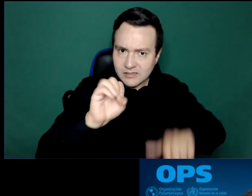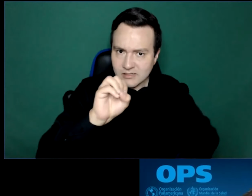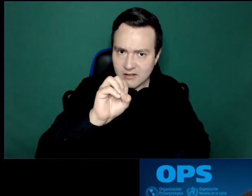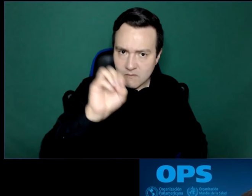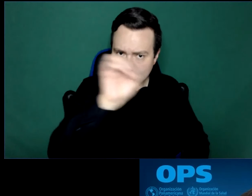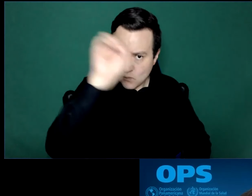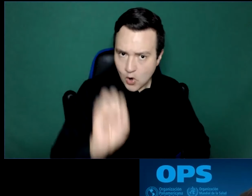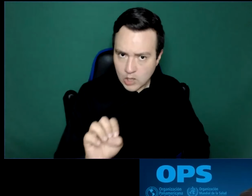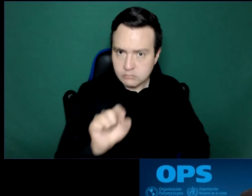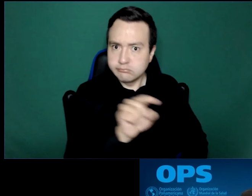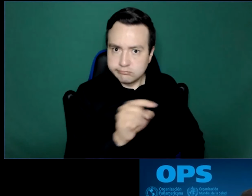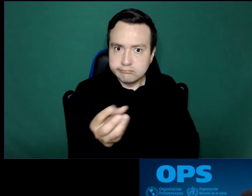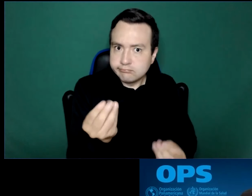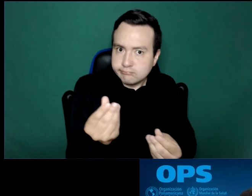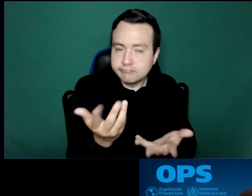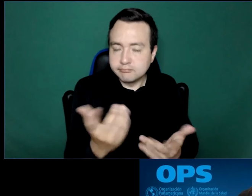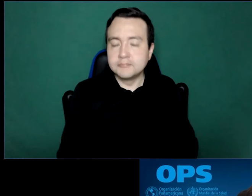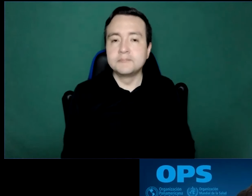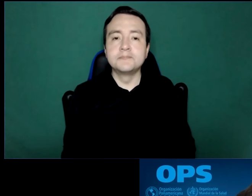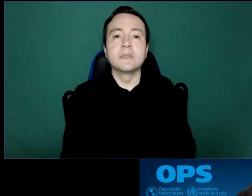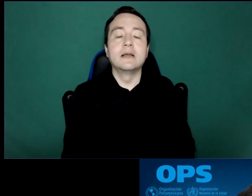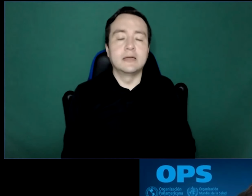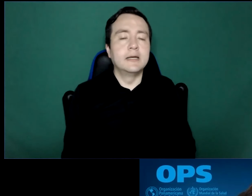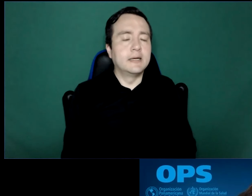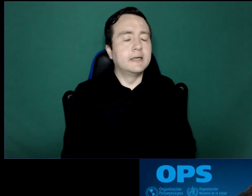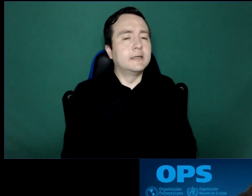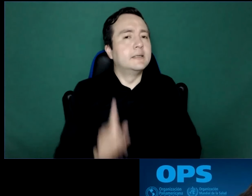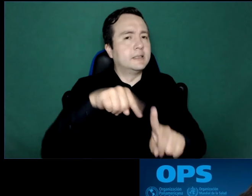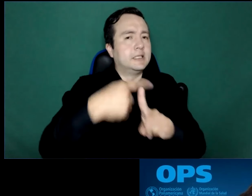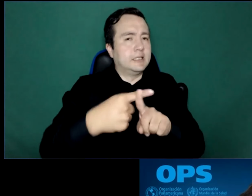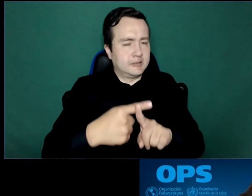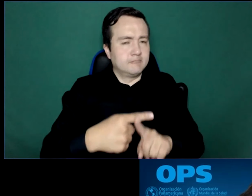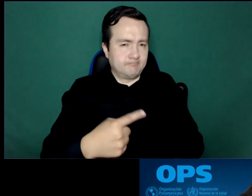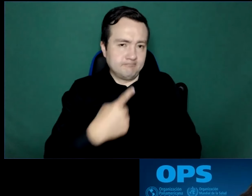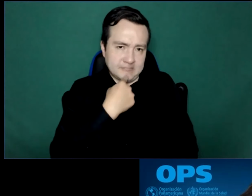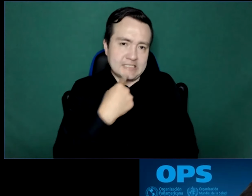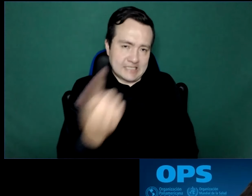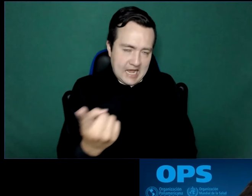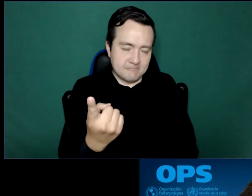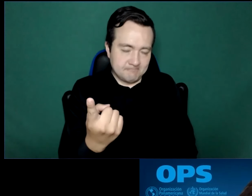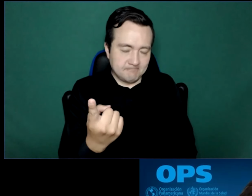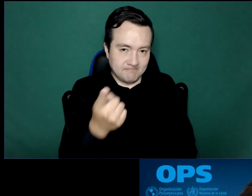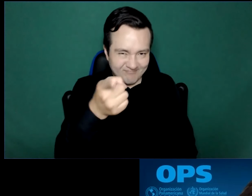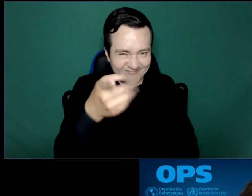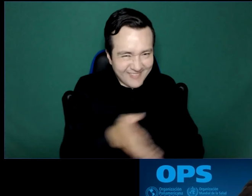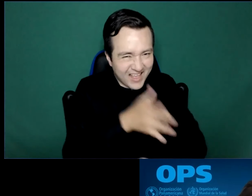salud en este momento. También reconocemos, como usted bien señaló, la importancia de